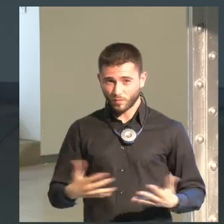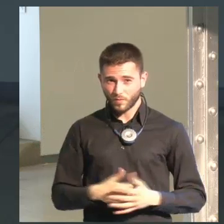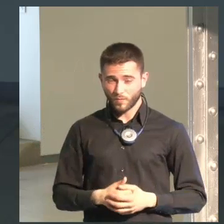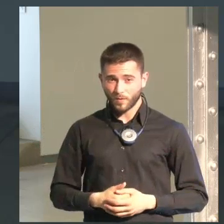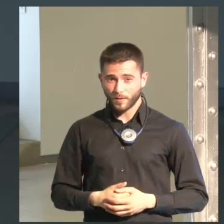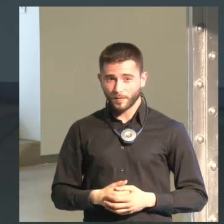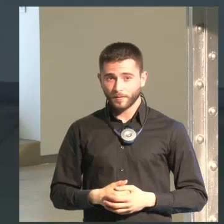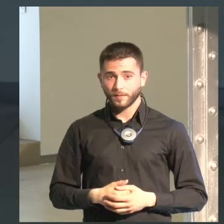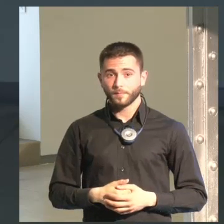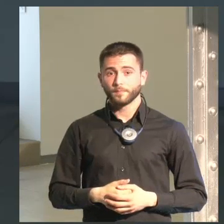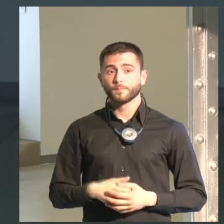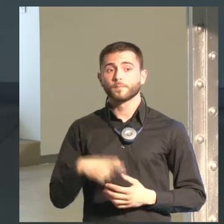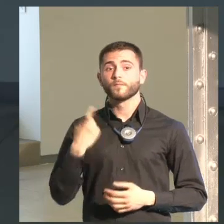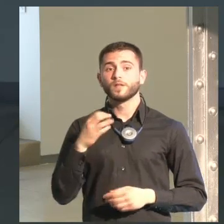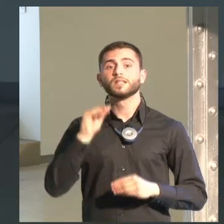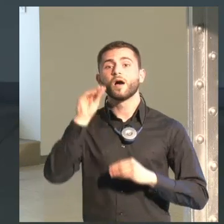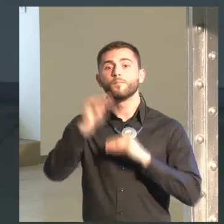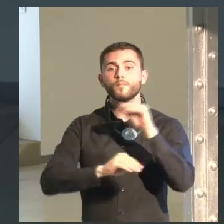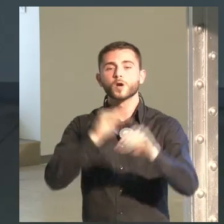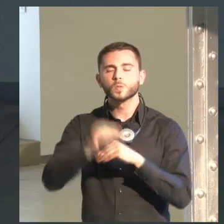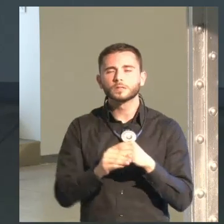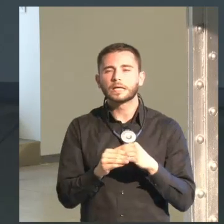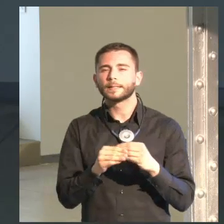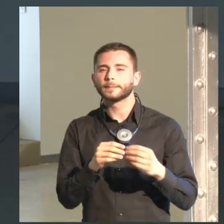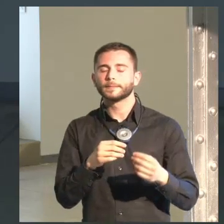consulta y de hacer los primeros borradores y de probar las